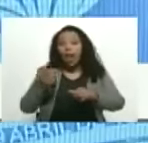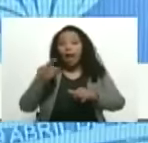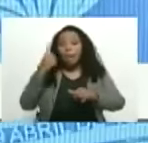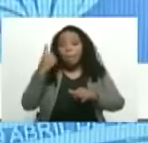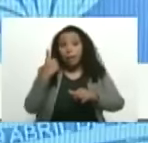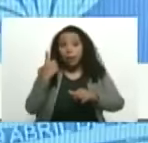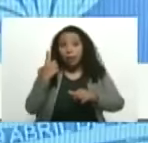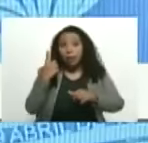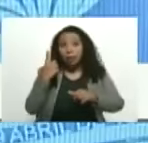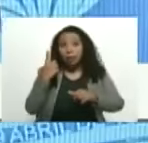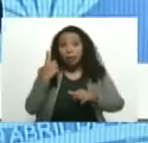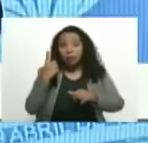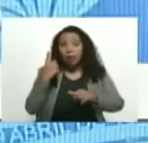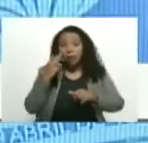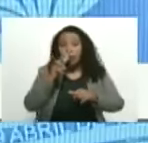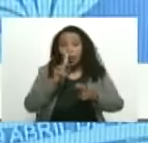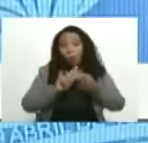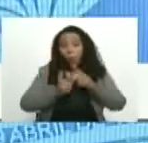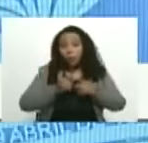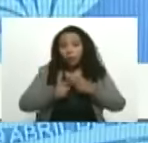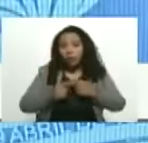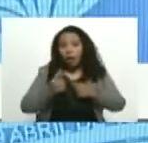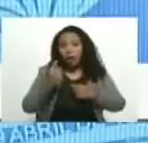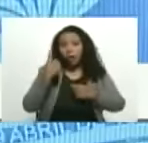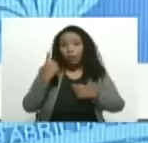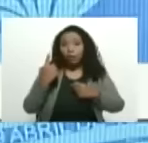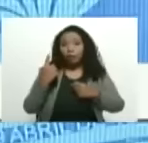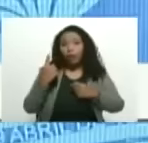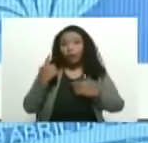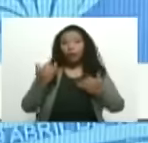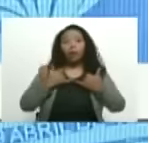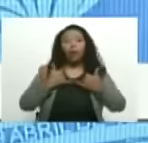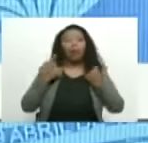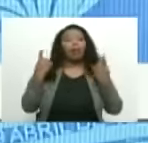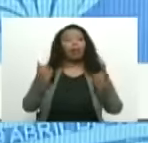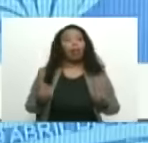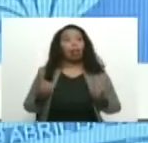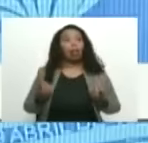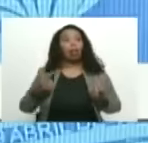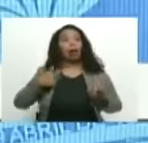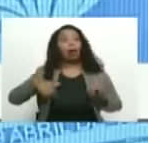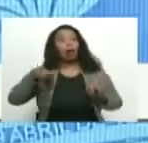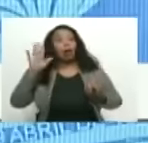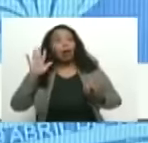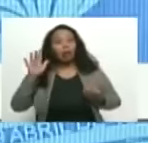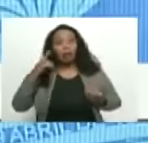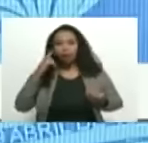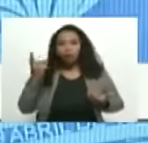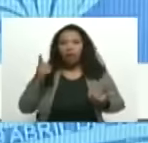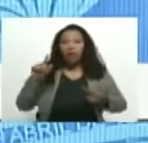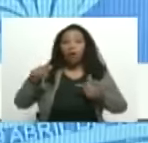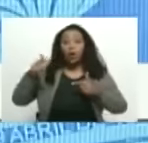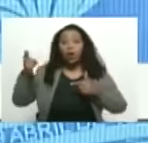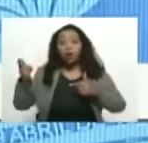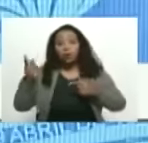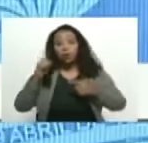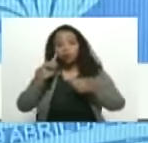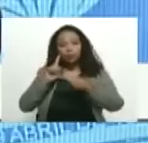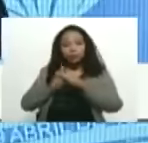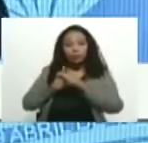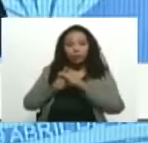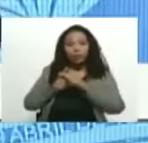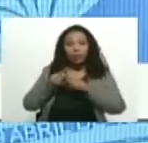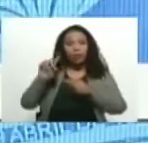es la de autoproclamación 2. Y la segunda gran operación, ya termino, para poder precisar, como dices tú. Y